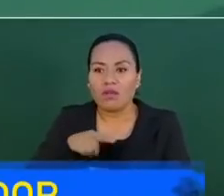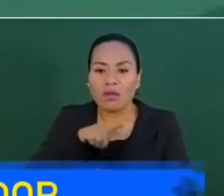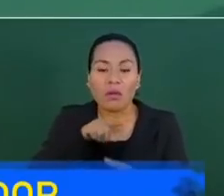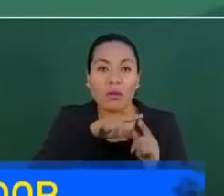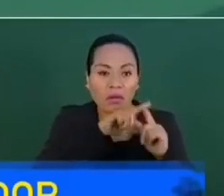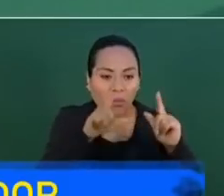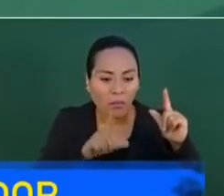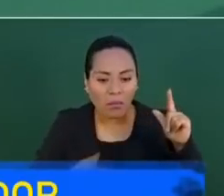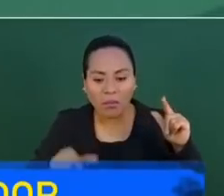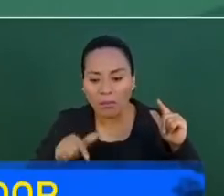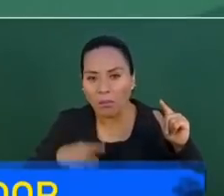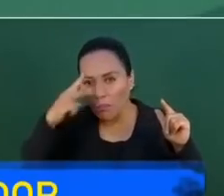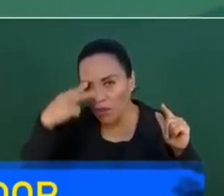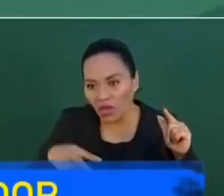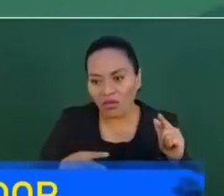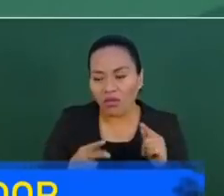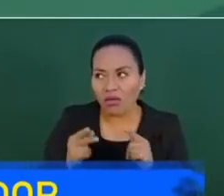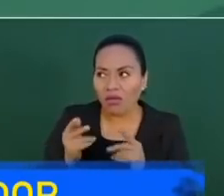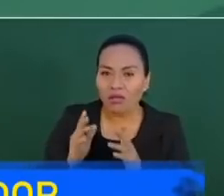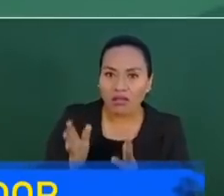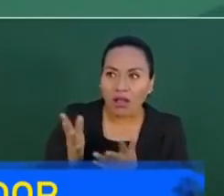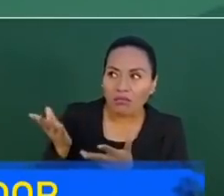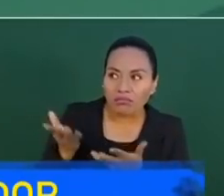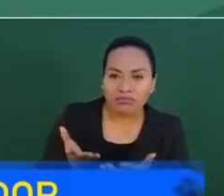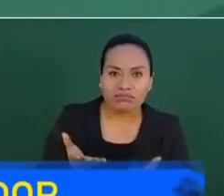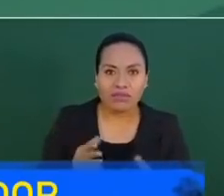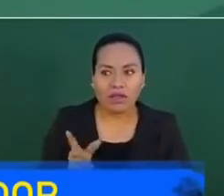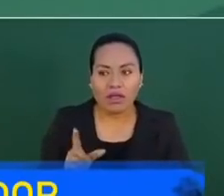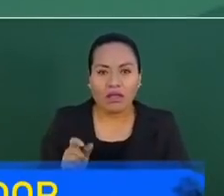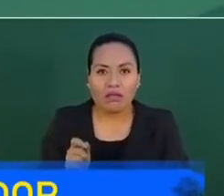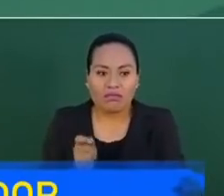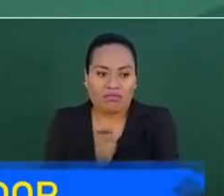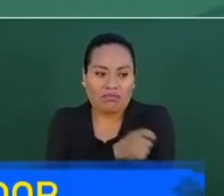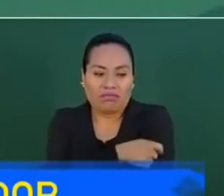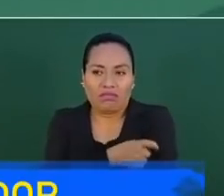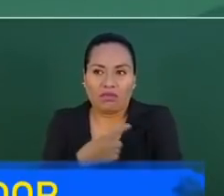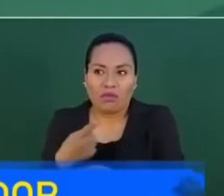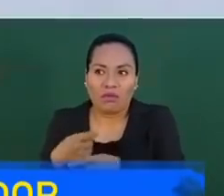sobre el grado de peligro que represente.